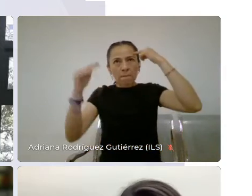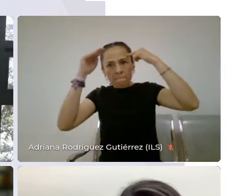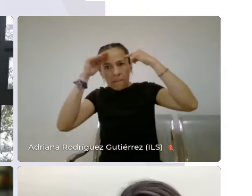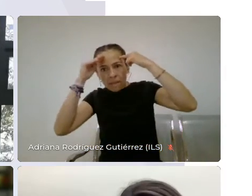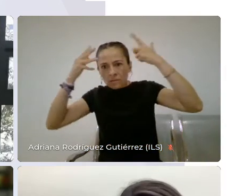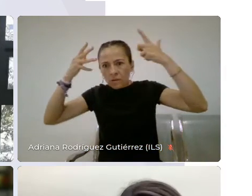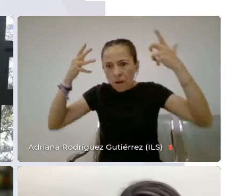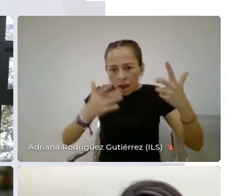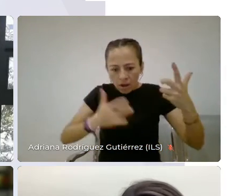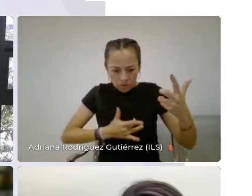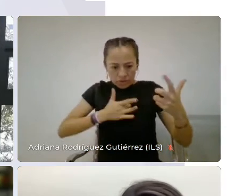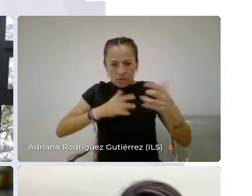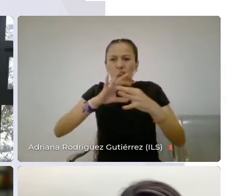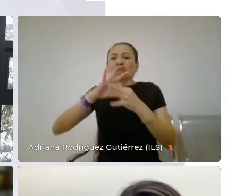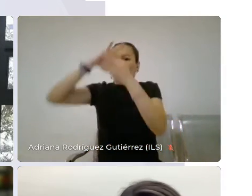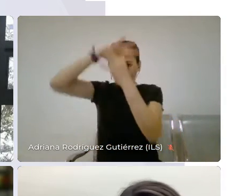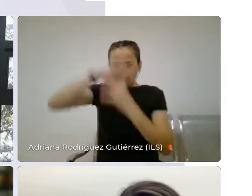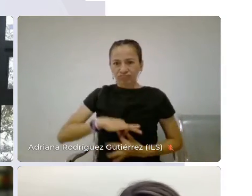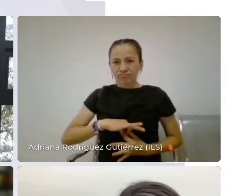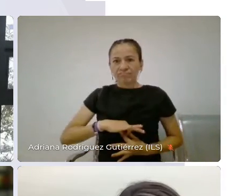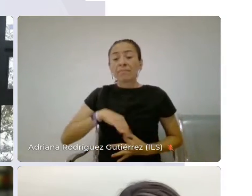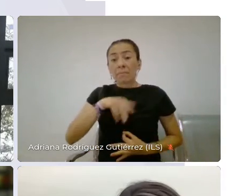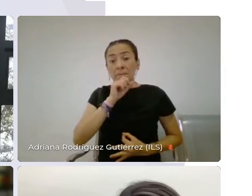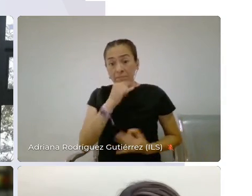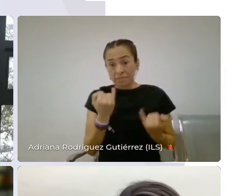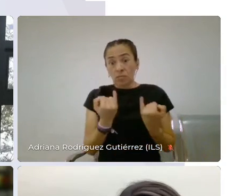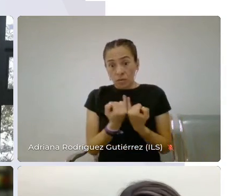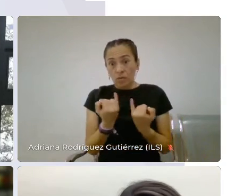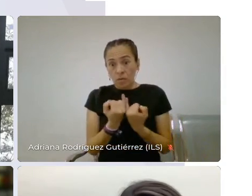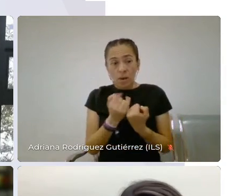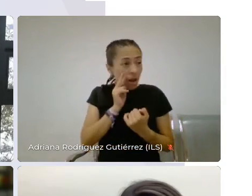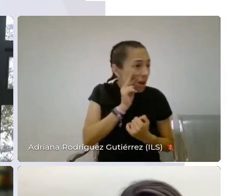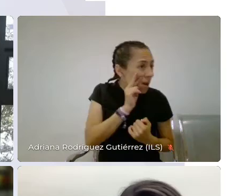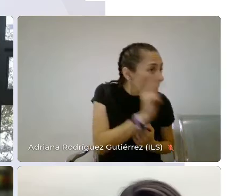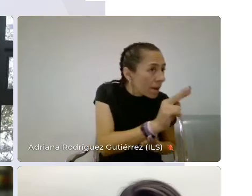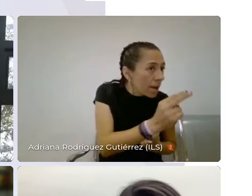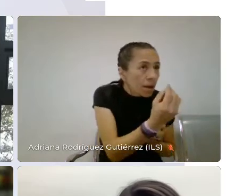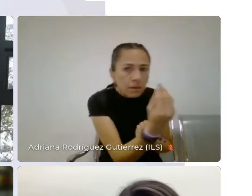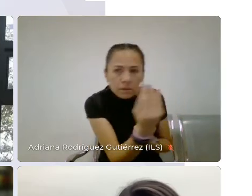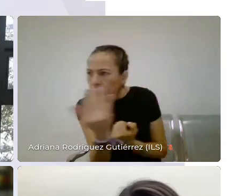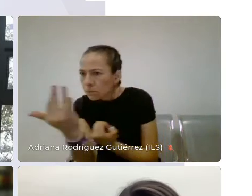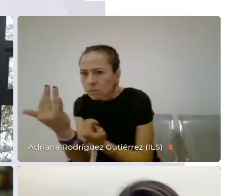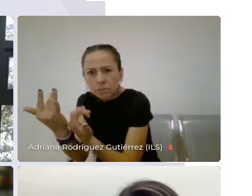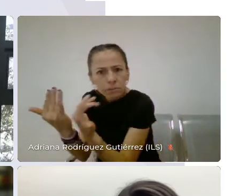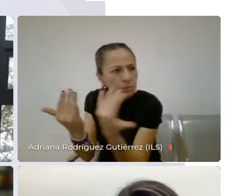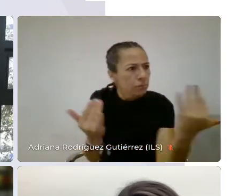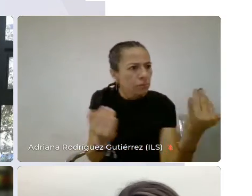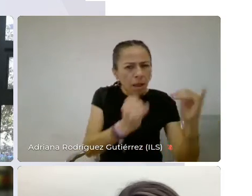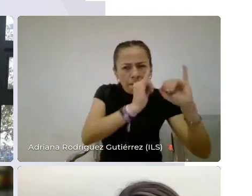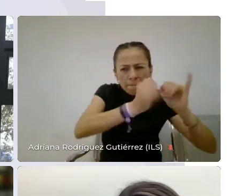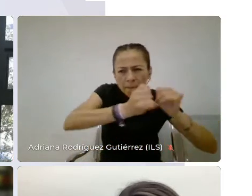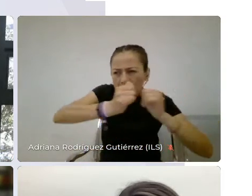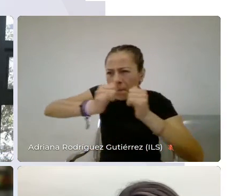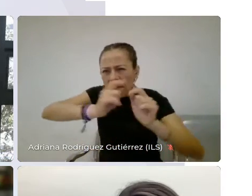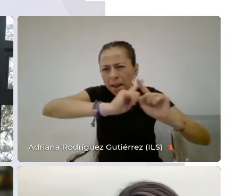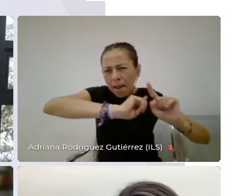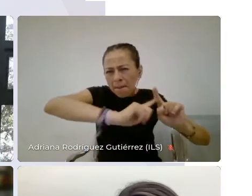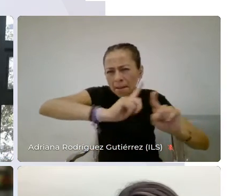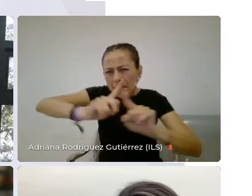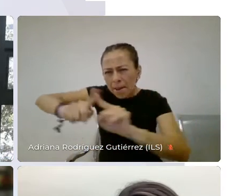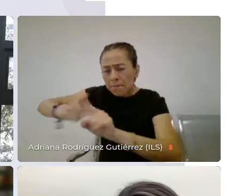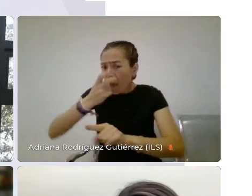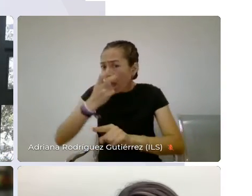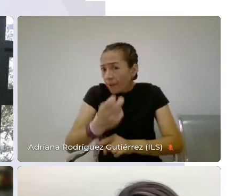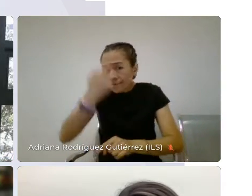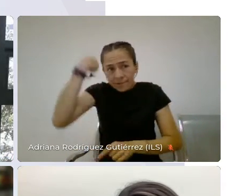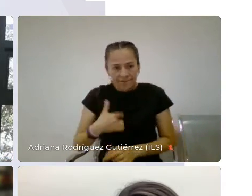también nosotros toda la diversidad, ¿no? Y entender esta diversidad con todo el espectro, ¿no? Personas de la